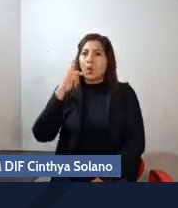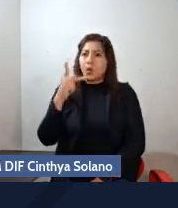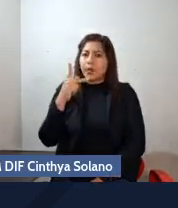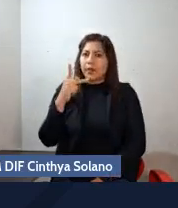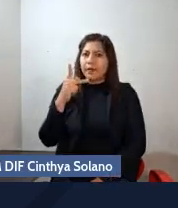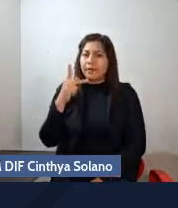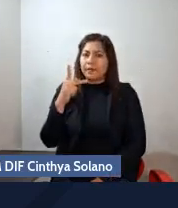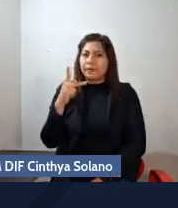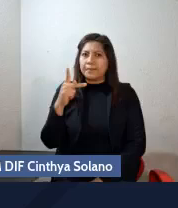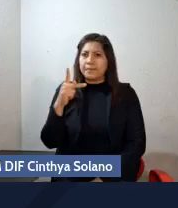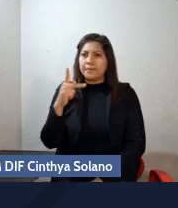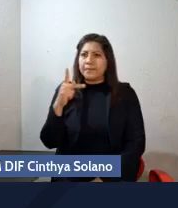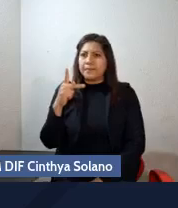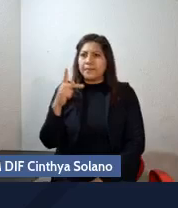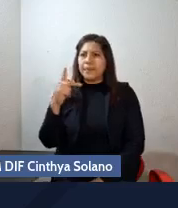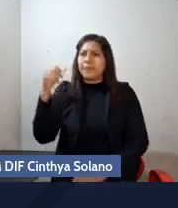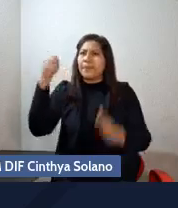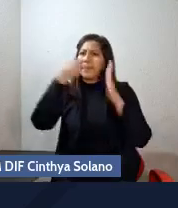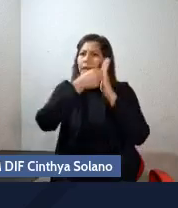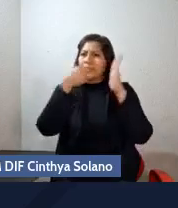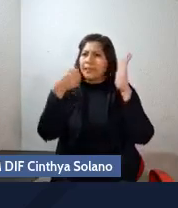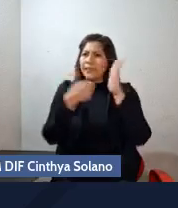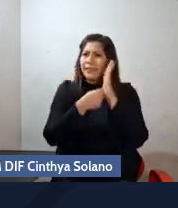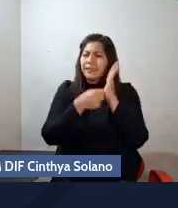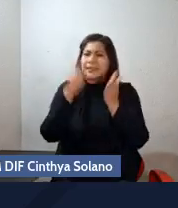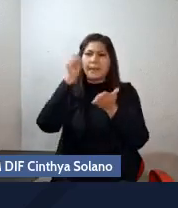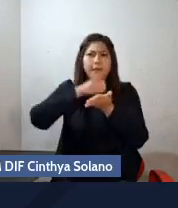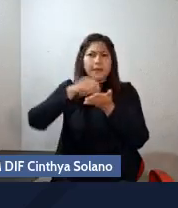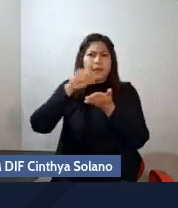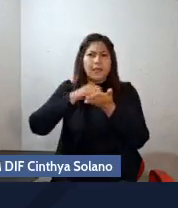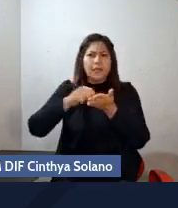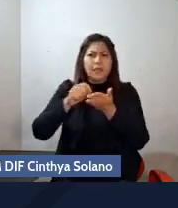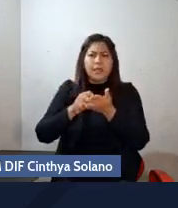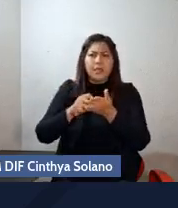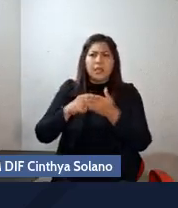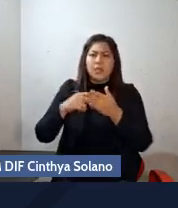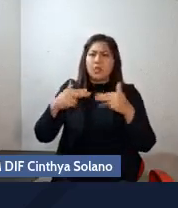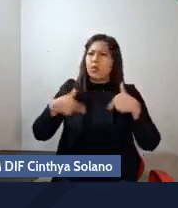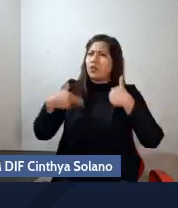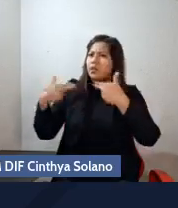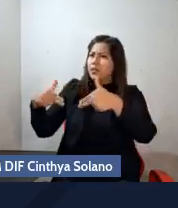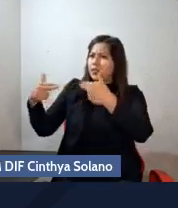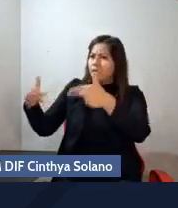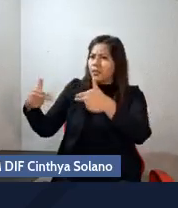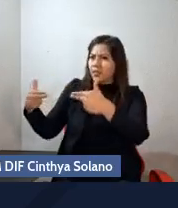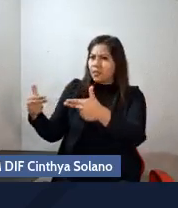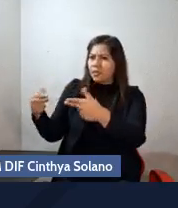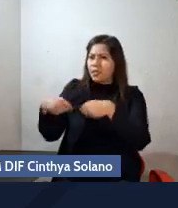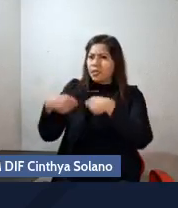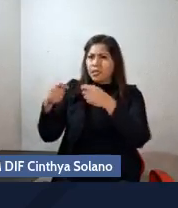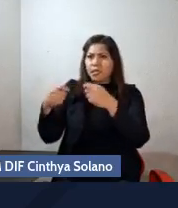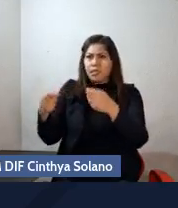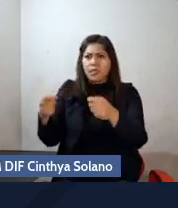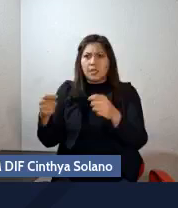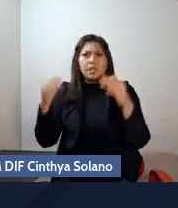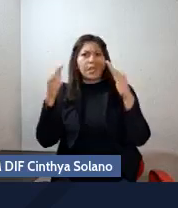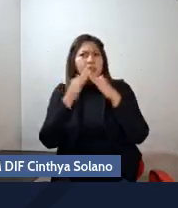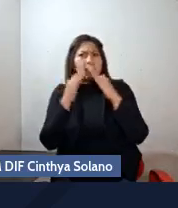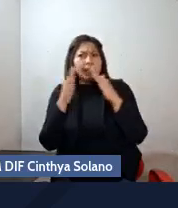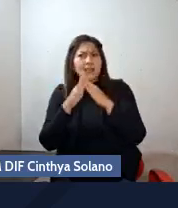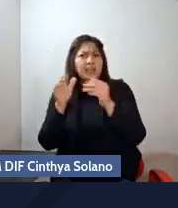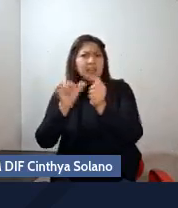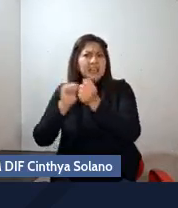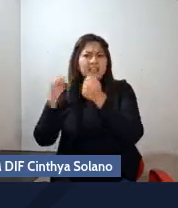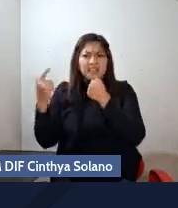testamento y en dado momento que los herederos puedan, en caso de propiedades y demás, hacer,